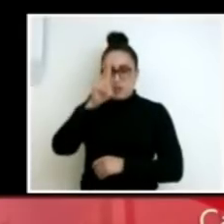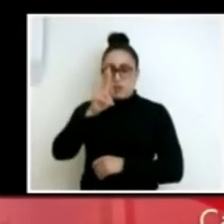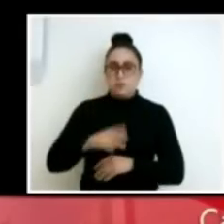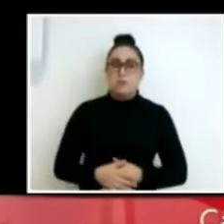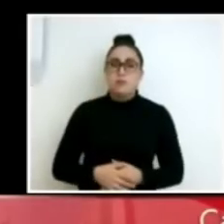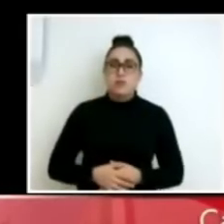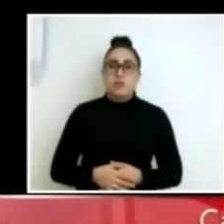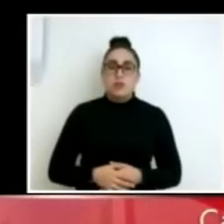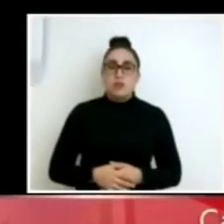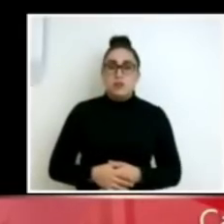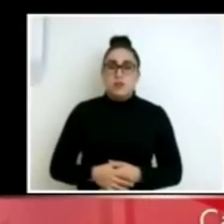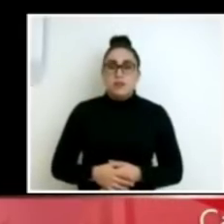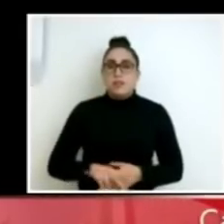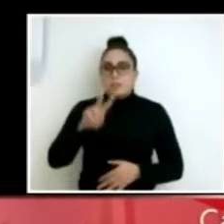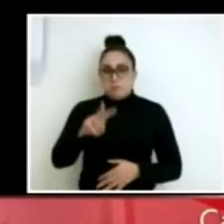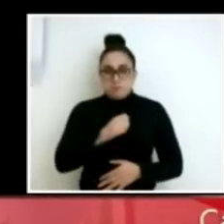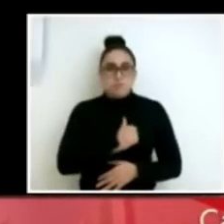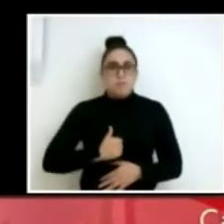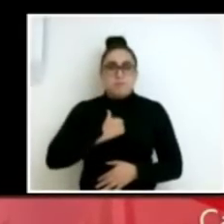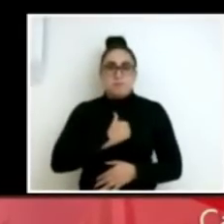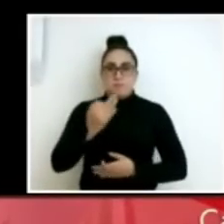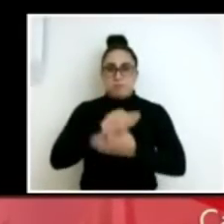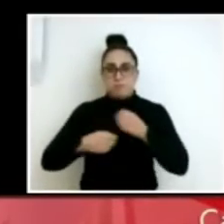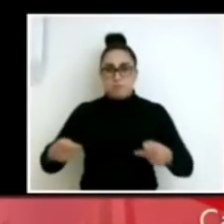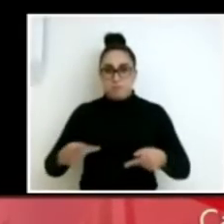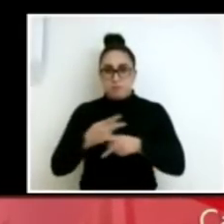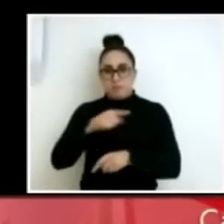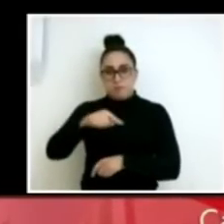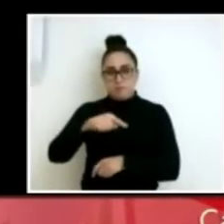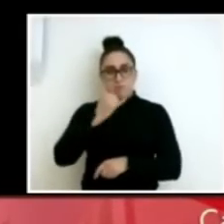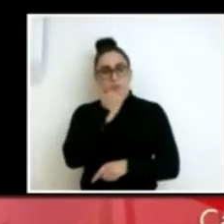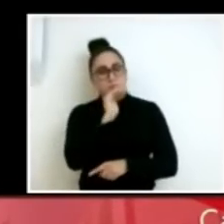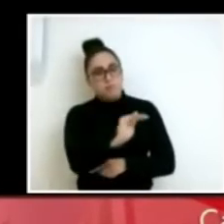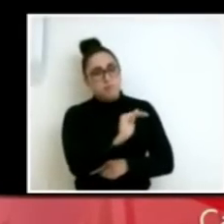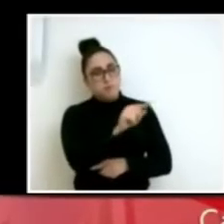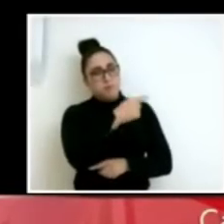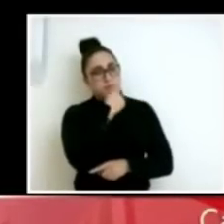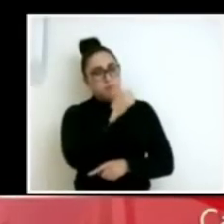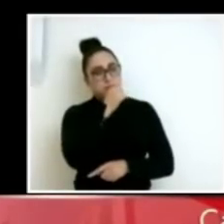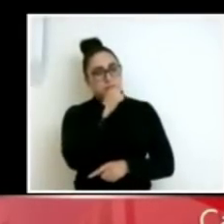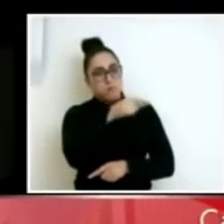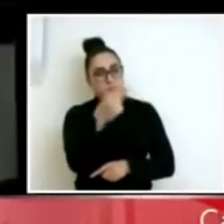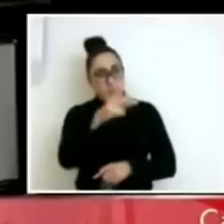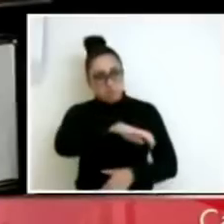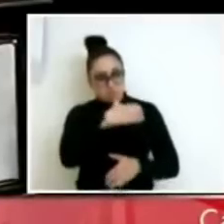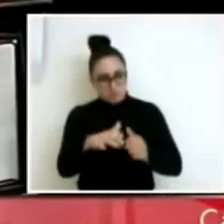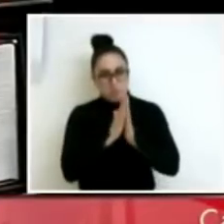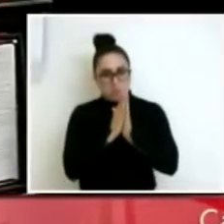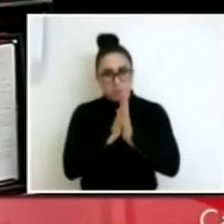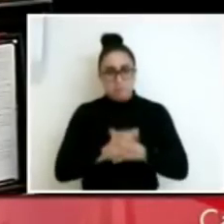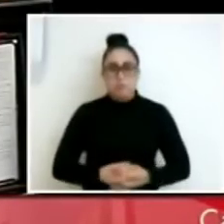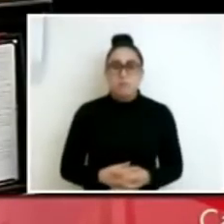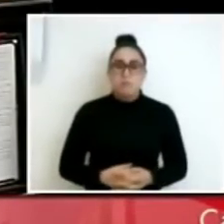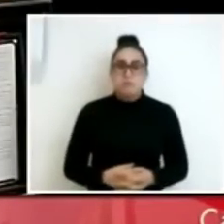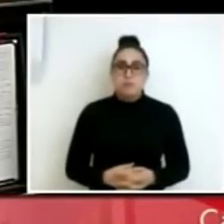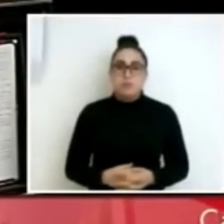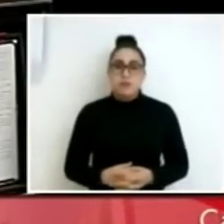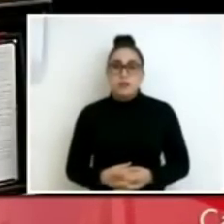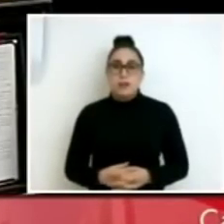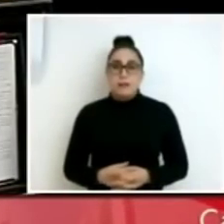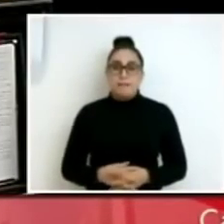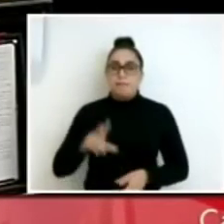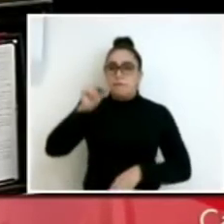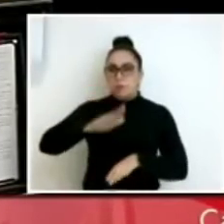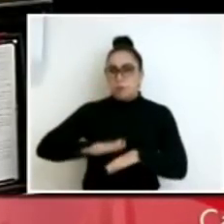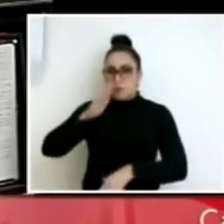Lamentablemente, las consecuencias económicas, políticas y sociales si puede no tendrán precedentes. Ya terminaré, presidente. No más reformas